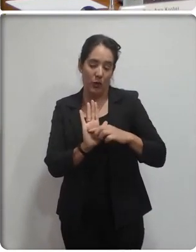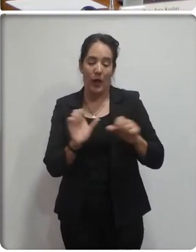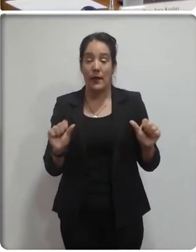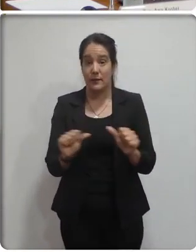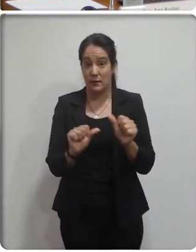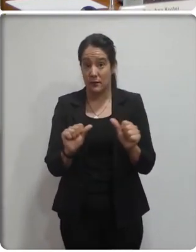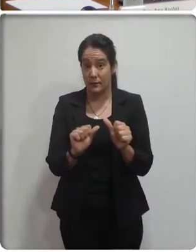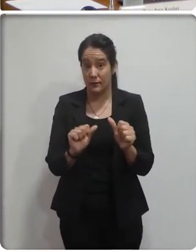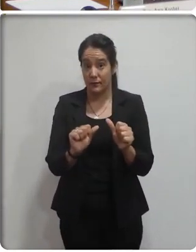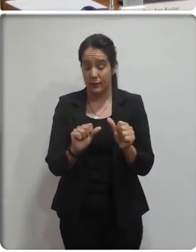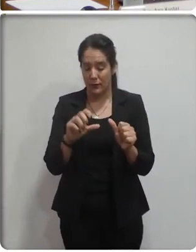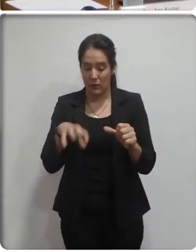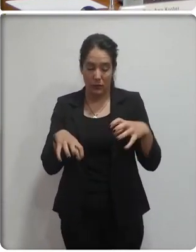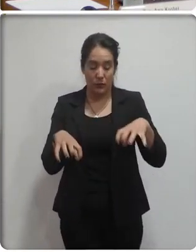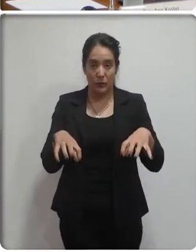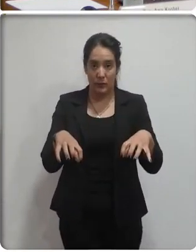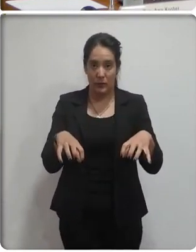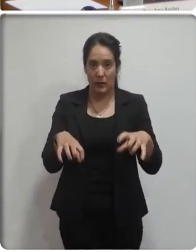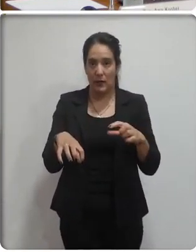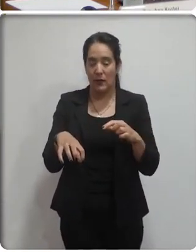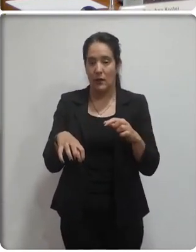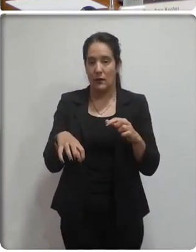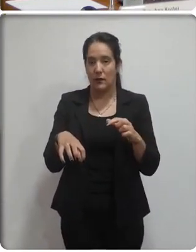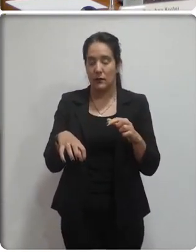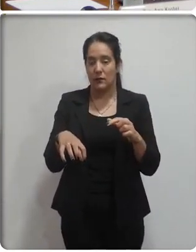actividades que involucraban